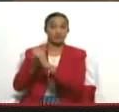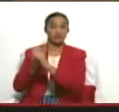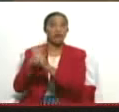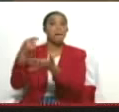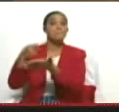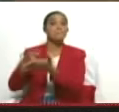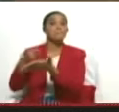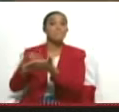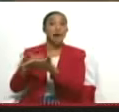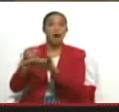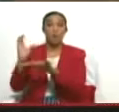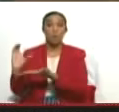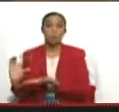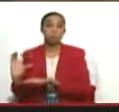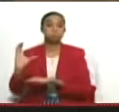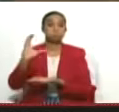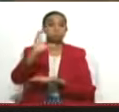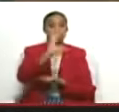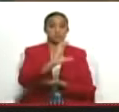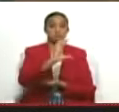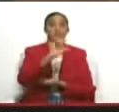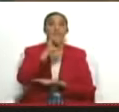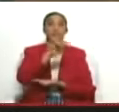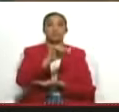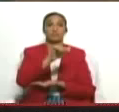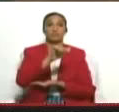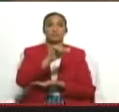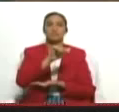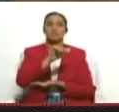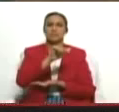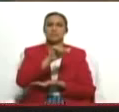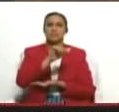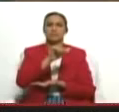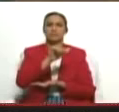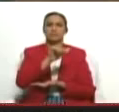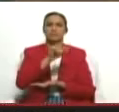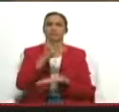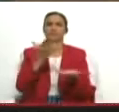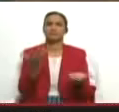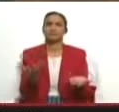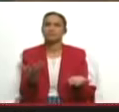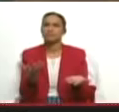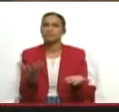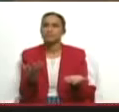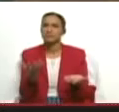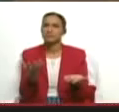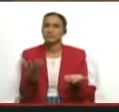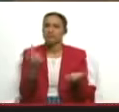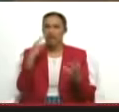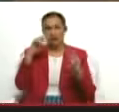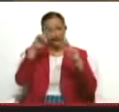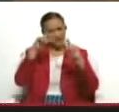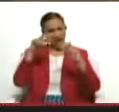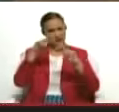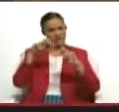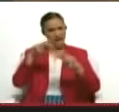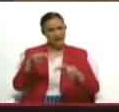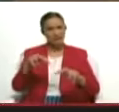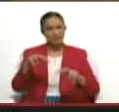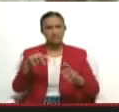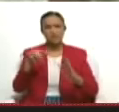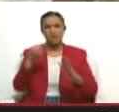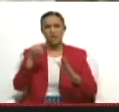un análisis que ella hace análisis de entorno imagínense análisis de entorno vinculado a